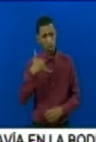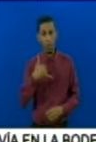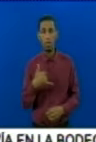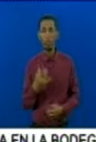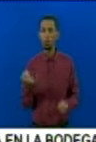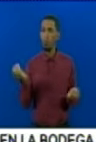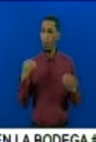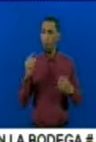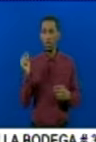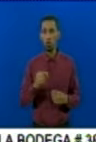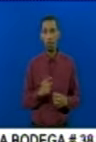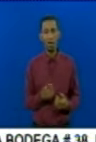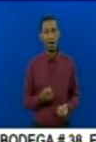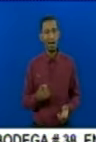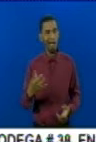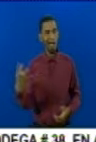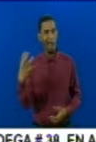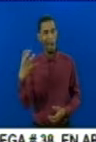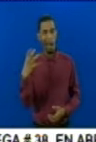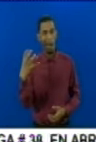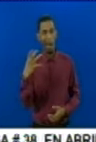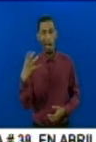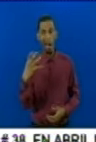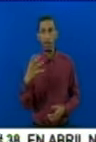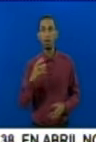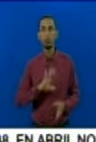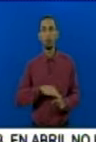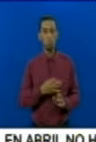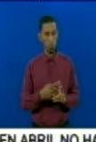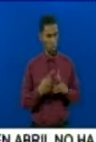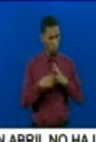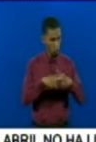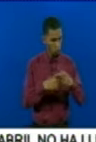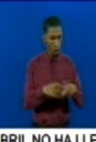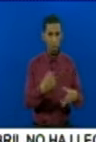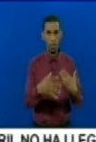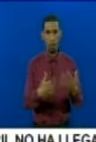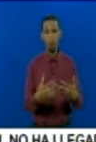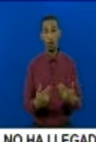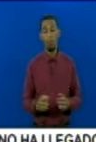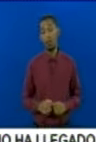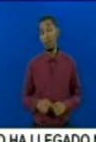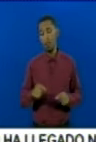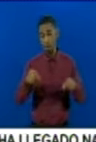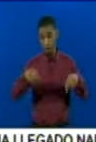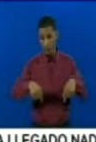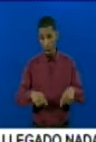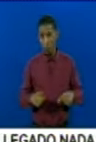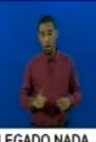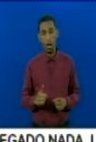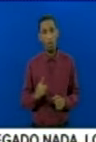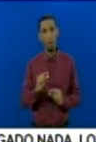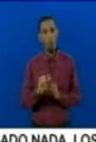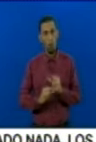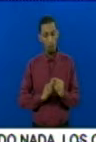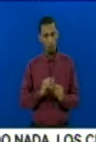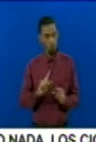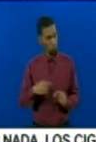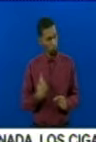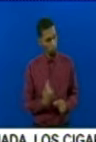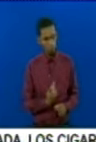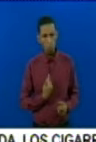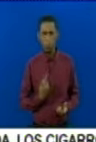personas que se quejaban y automáticamente se les buscó una solución. Y vuelvo y repito, estamos dispuestos a seguir